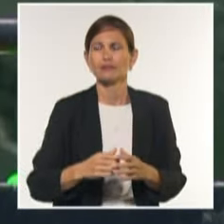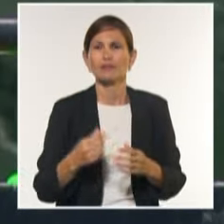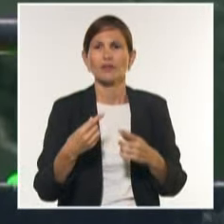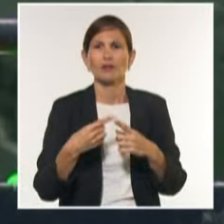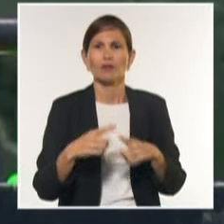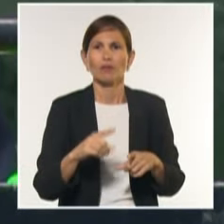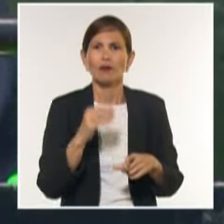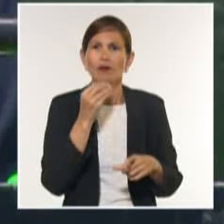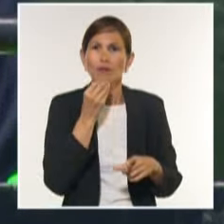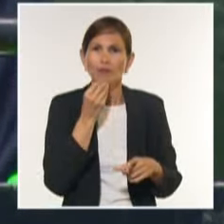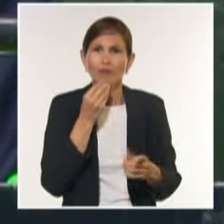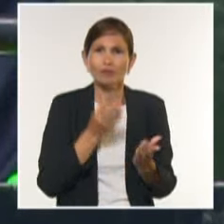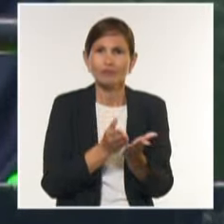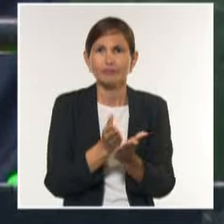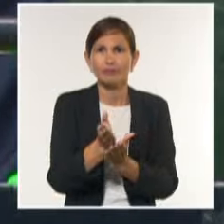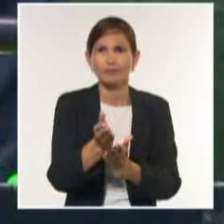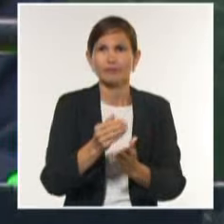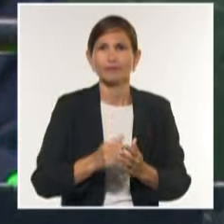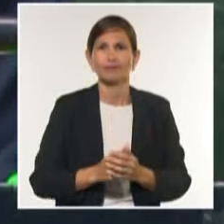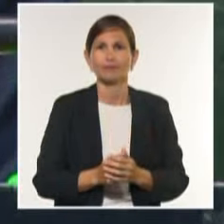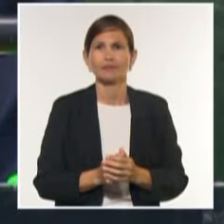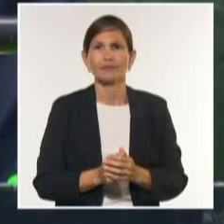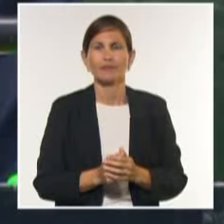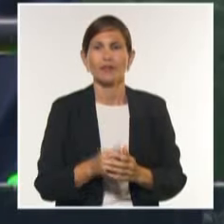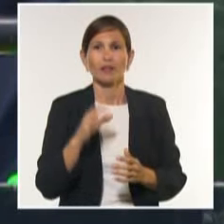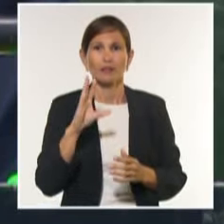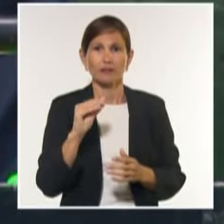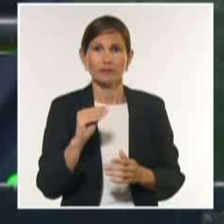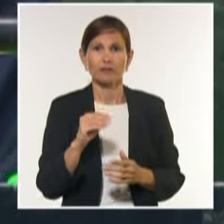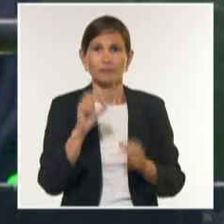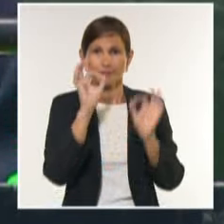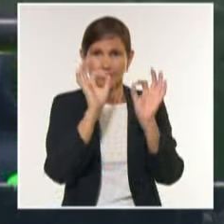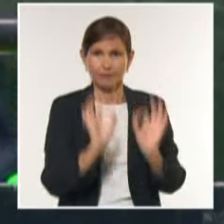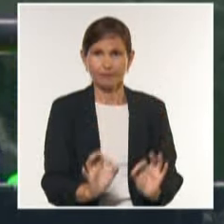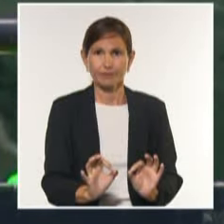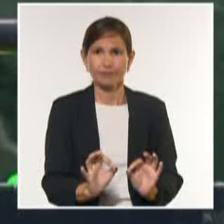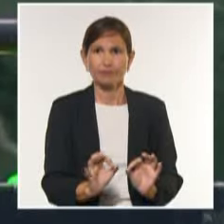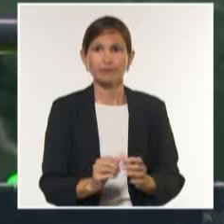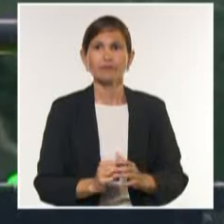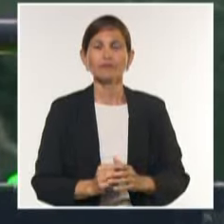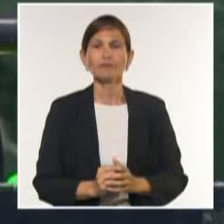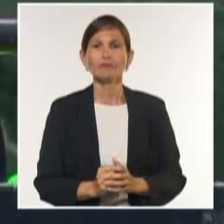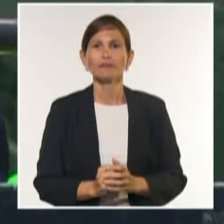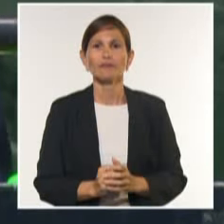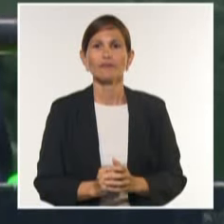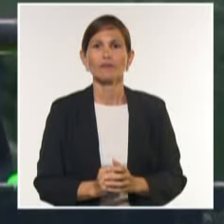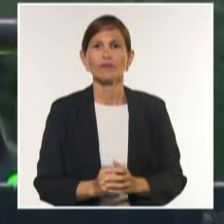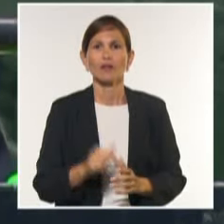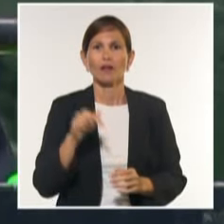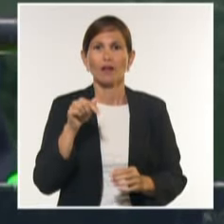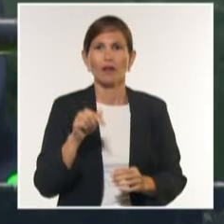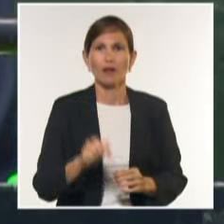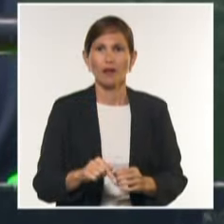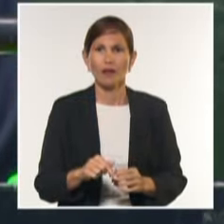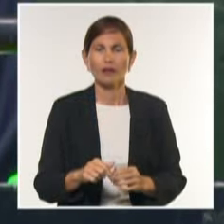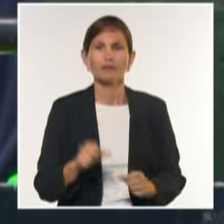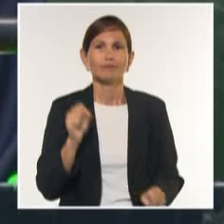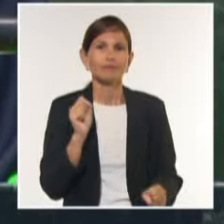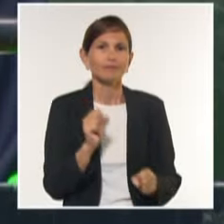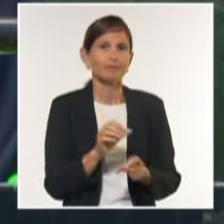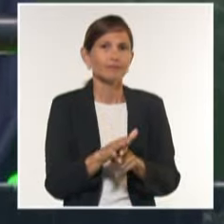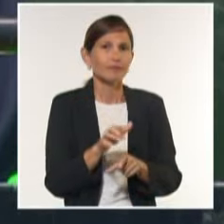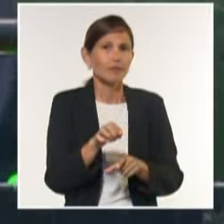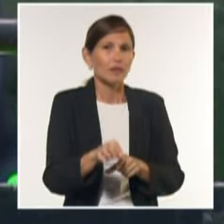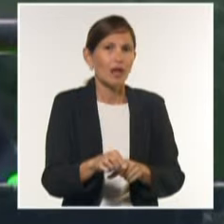estadounidense. Decía textualmente, y cito, hay que emplear rápidamente todos